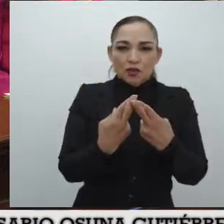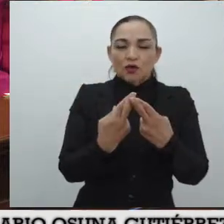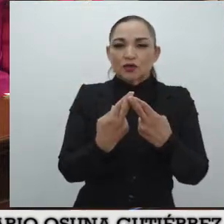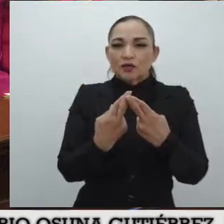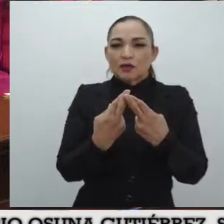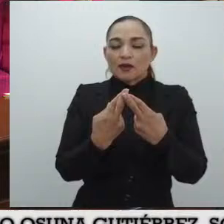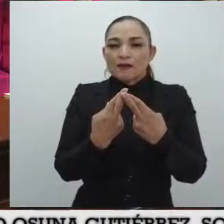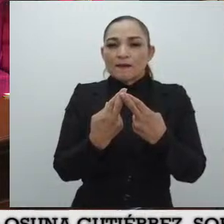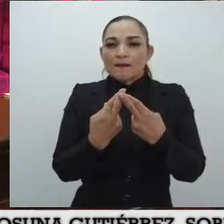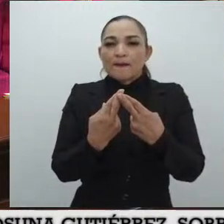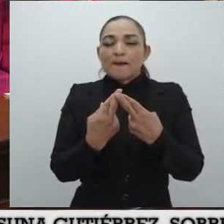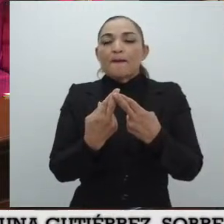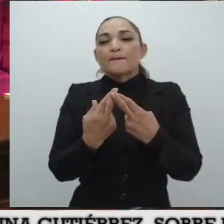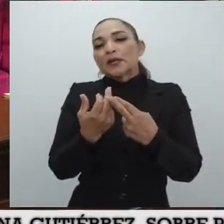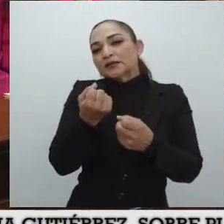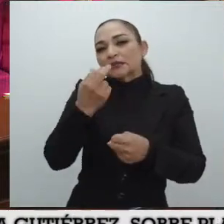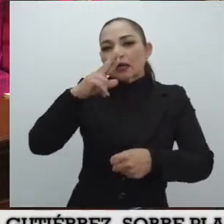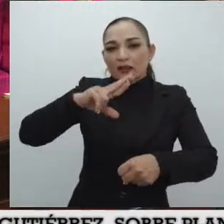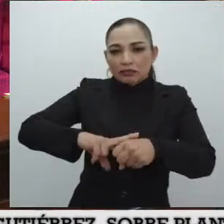secretaria de Educación,